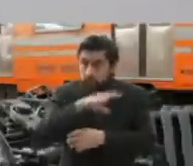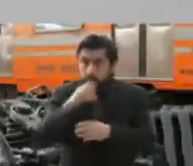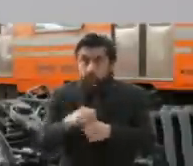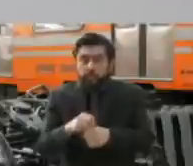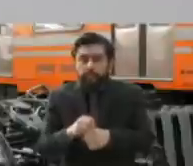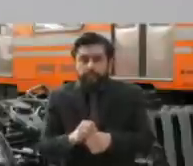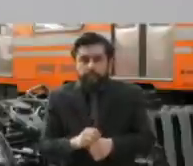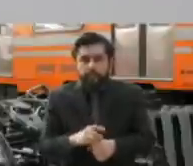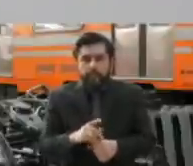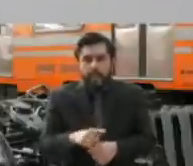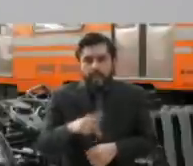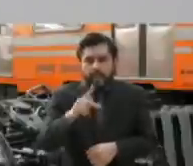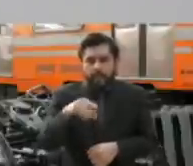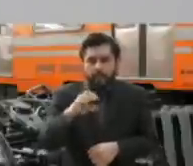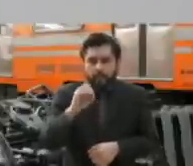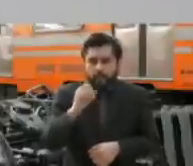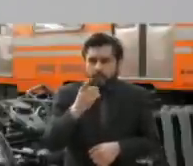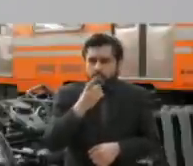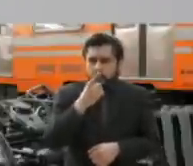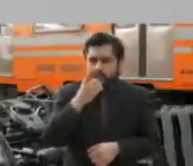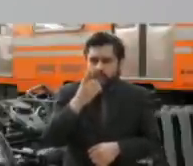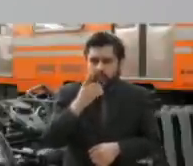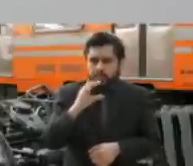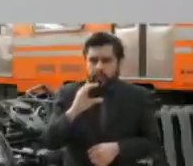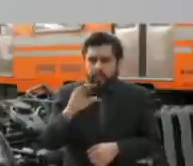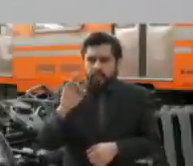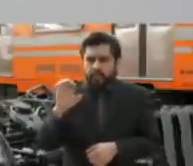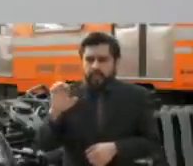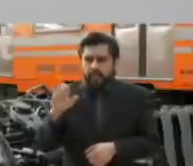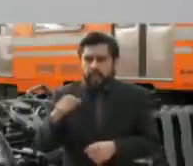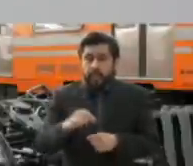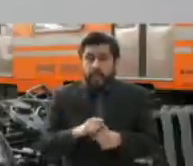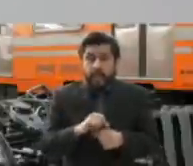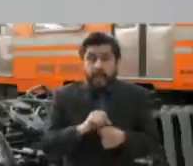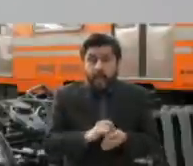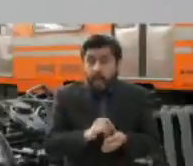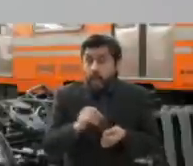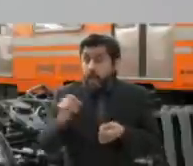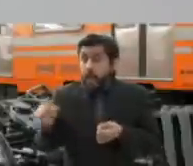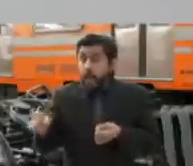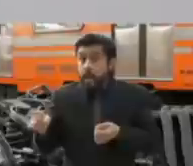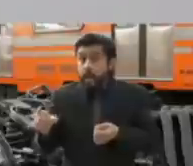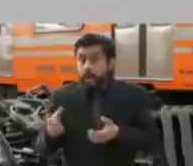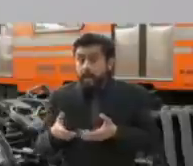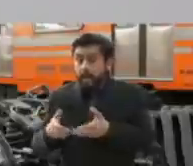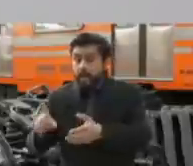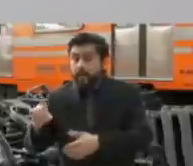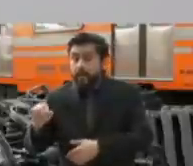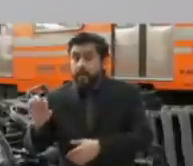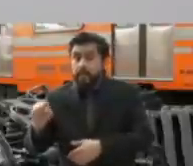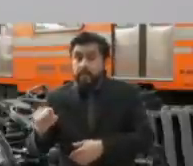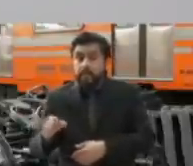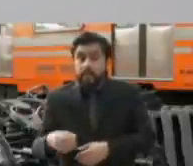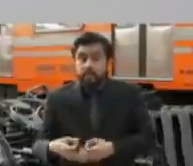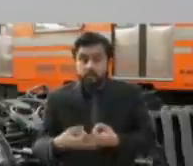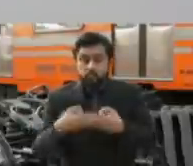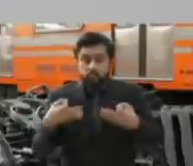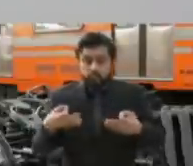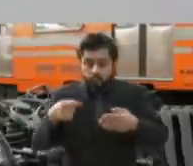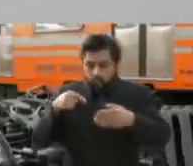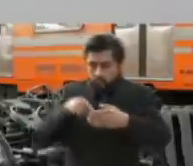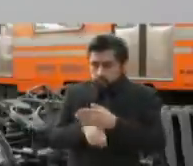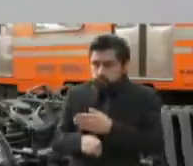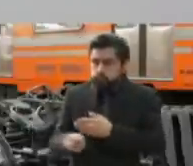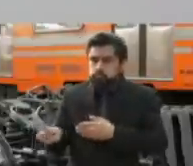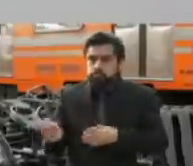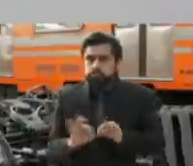el kilómetro cero, que le llama Comisión Federal de Electricidad, a Delicias, que van a ir de manera subterránea,